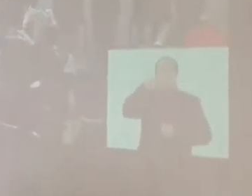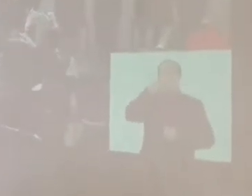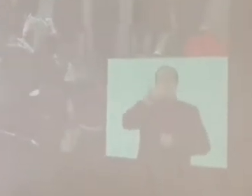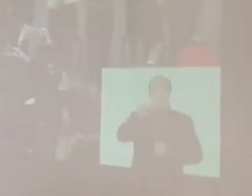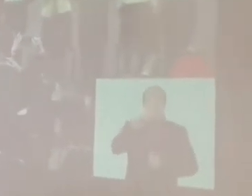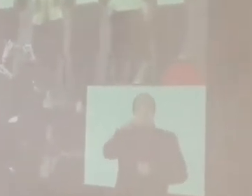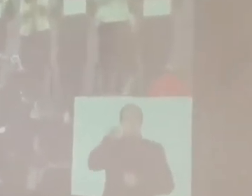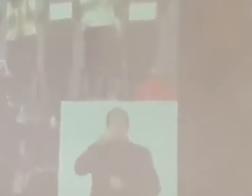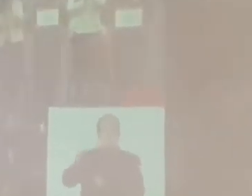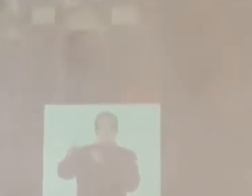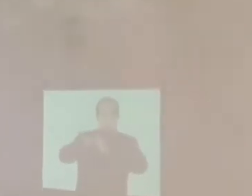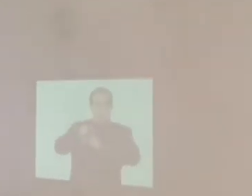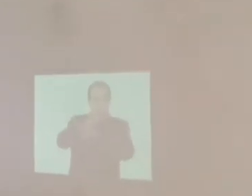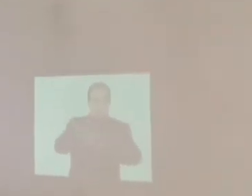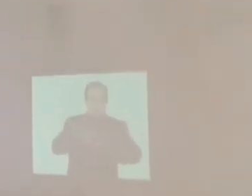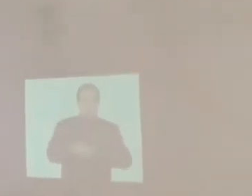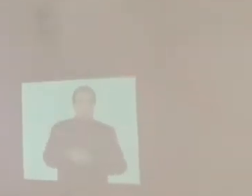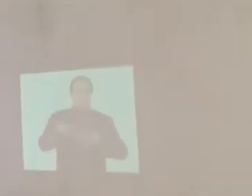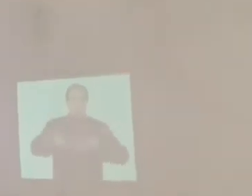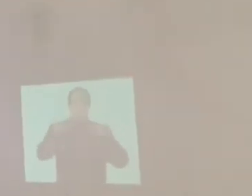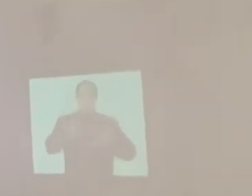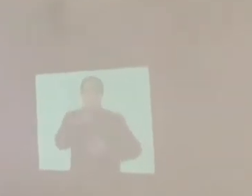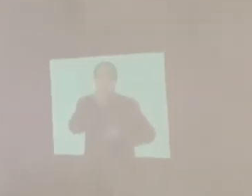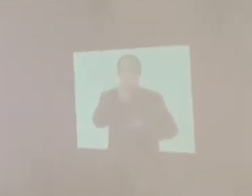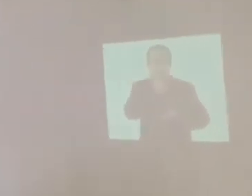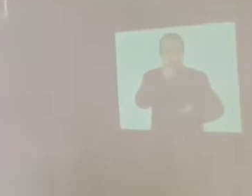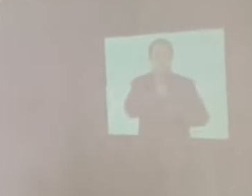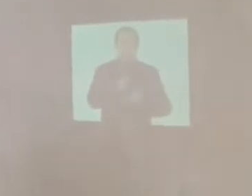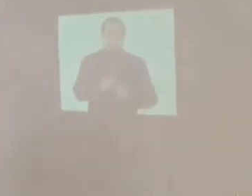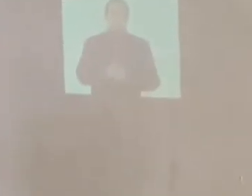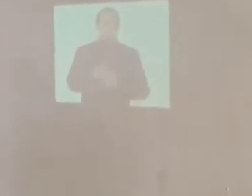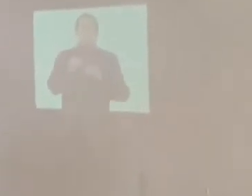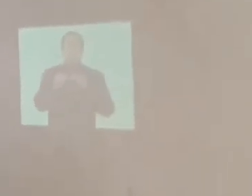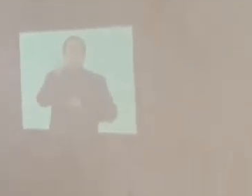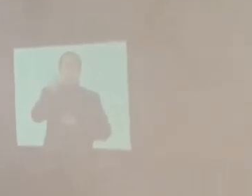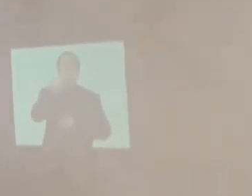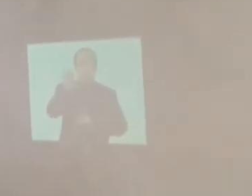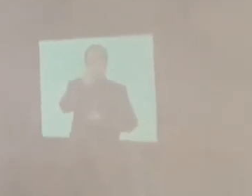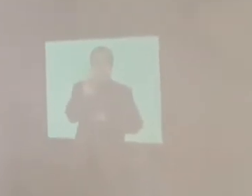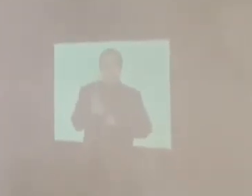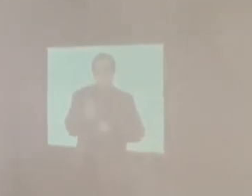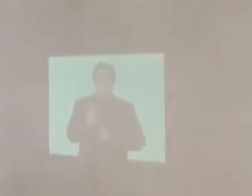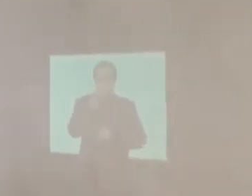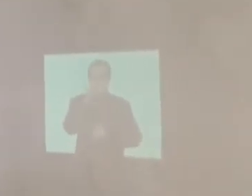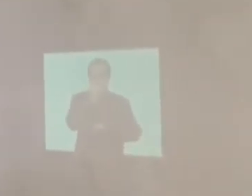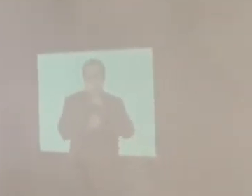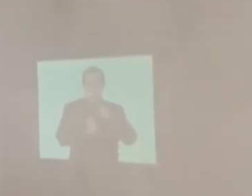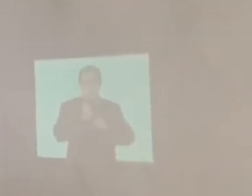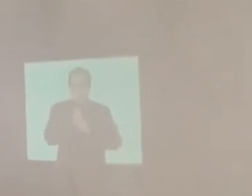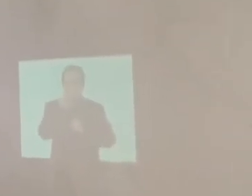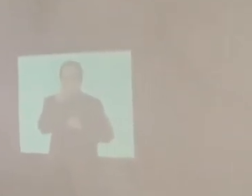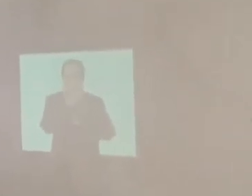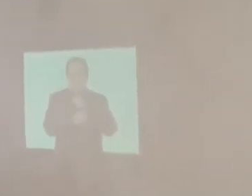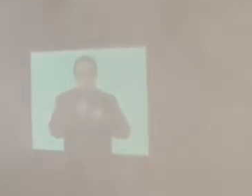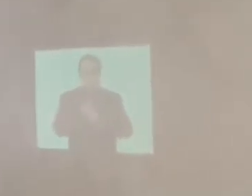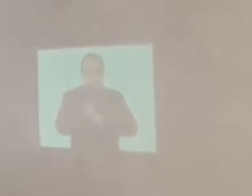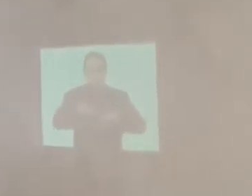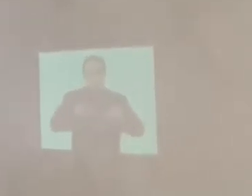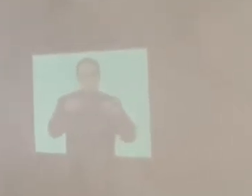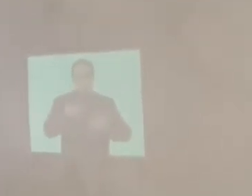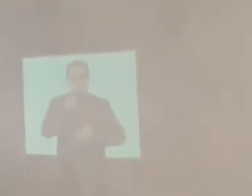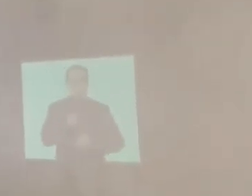tuve conocimiento, la confianza en la policía de la ciudad creció en 10% en 4 años. Atendemos